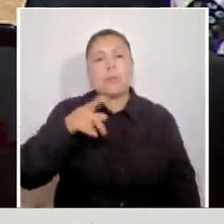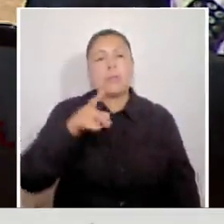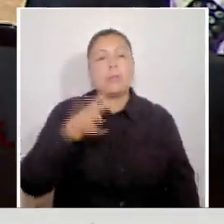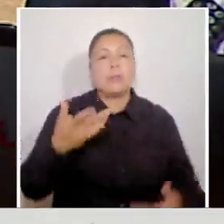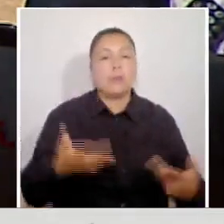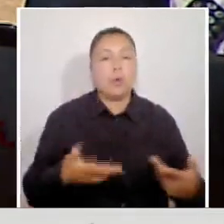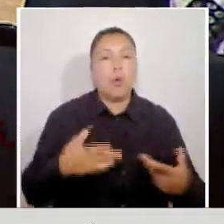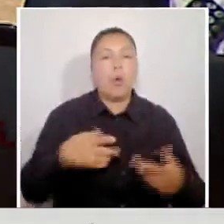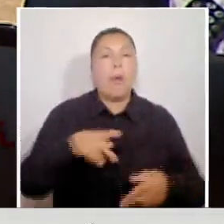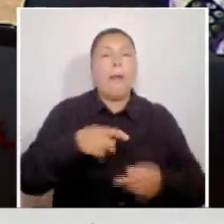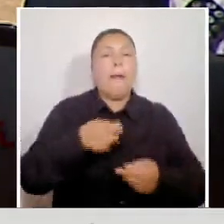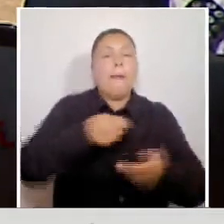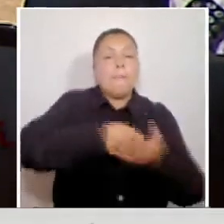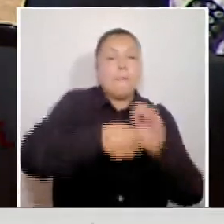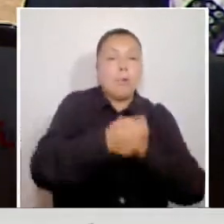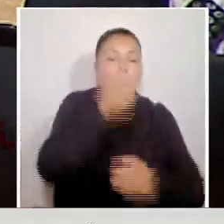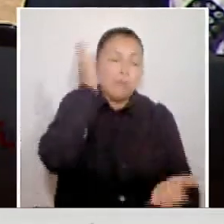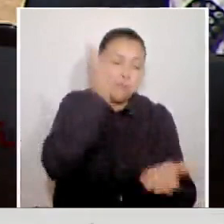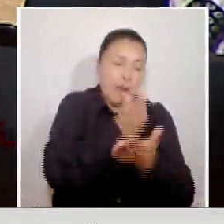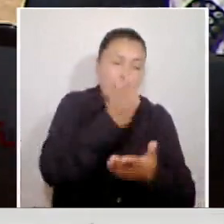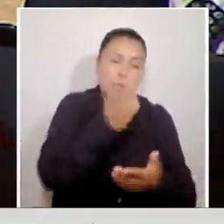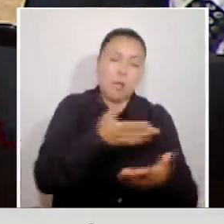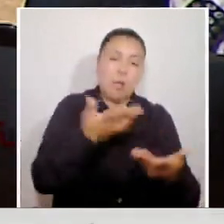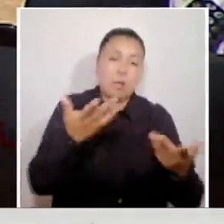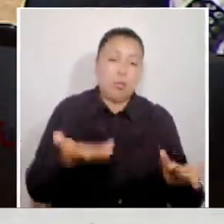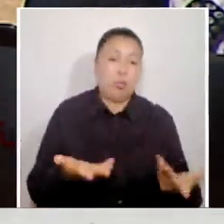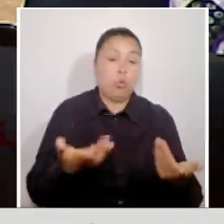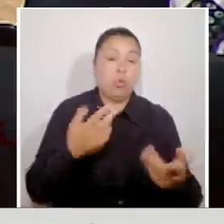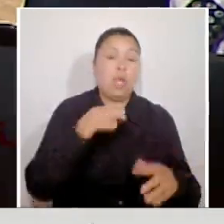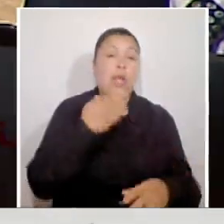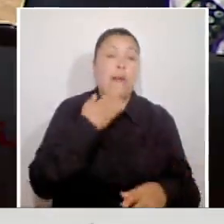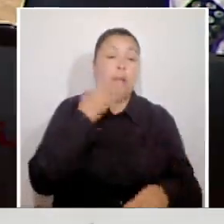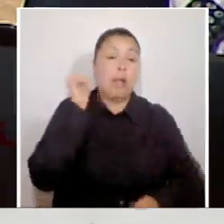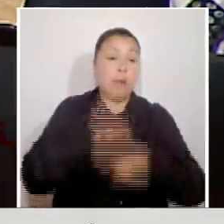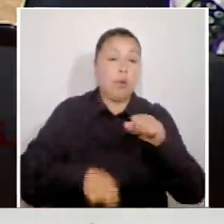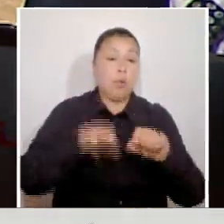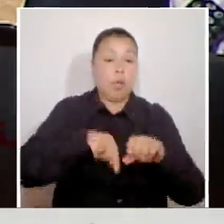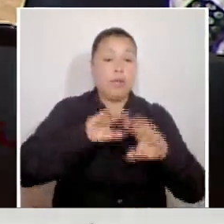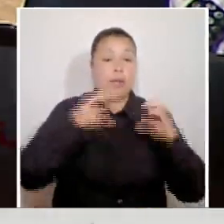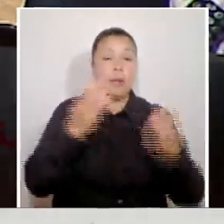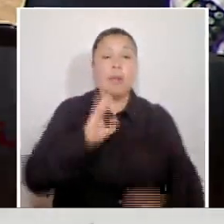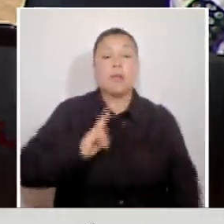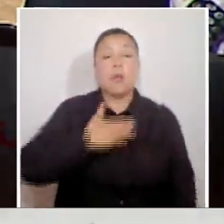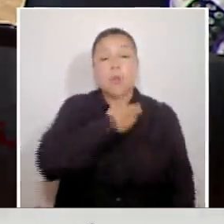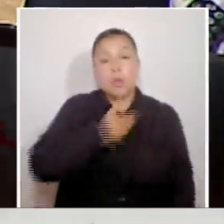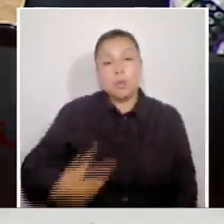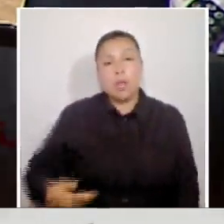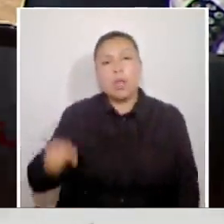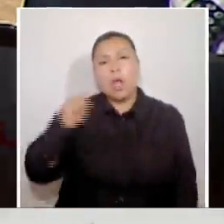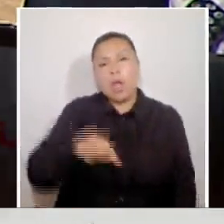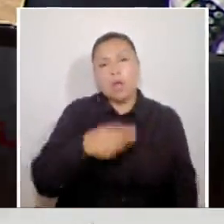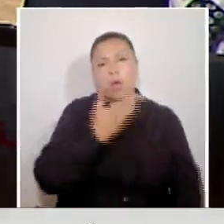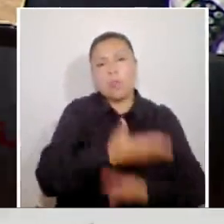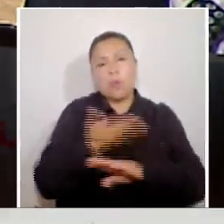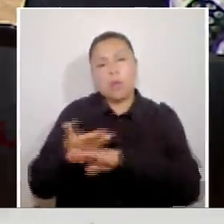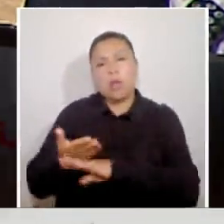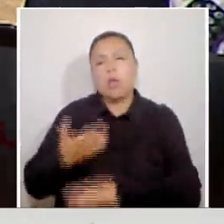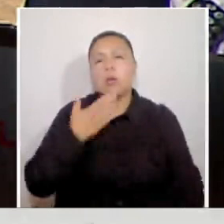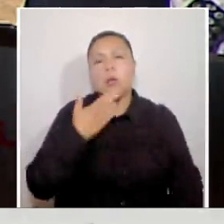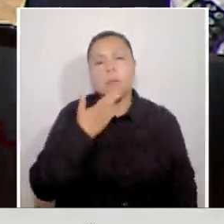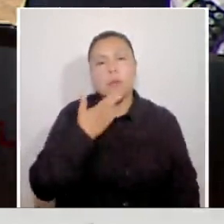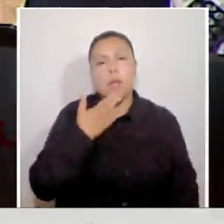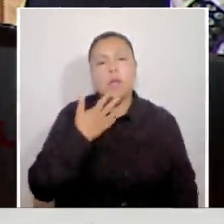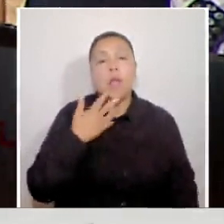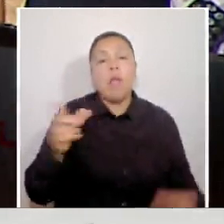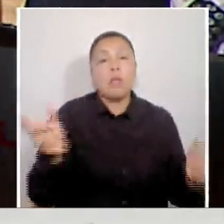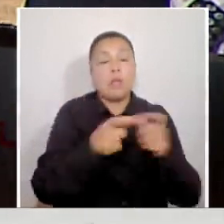otras más rigurosamente también aprobado por esta cámara señor presidente esto lo hemos solicitado también desde la comisión